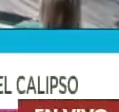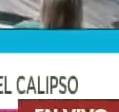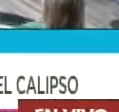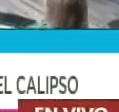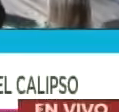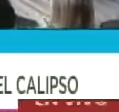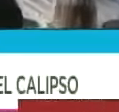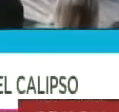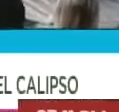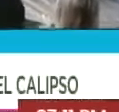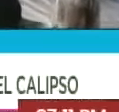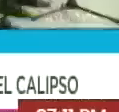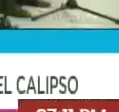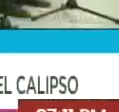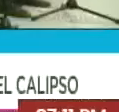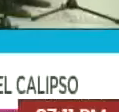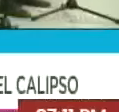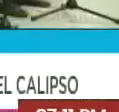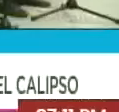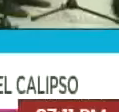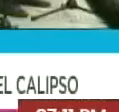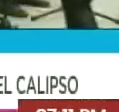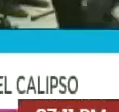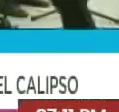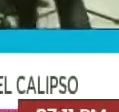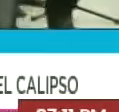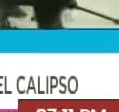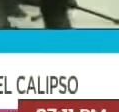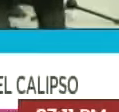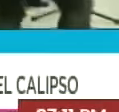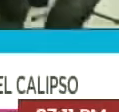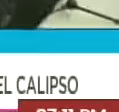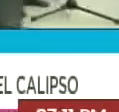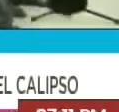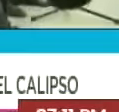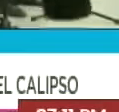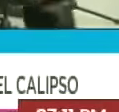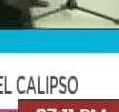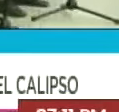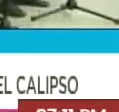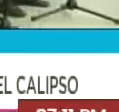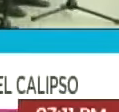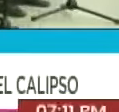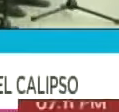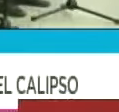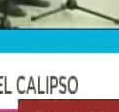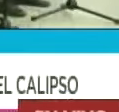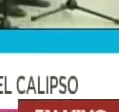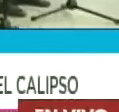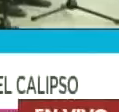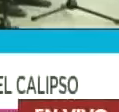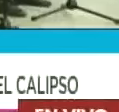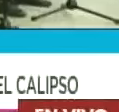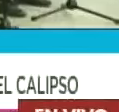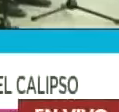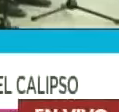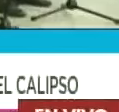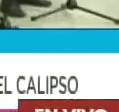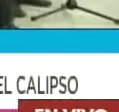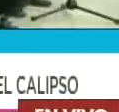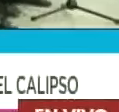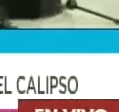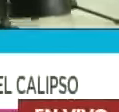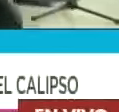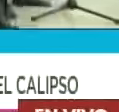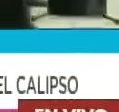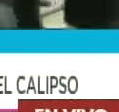Ay, ay, ay, ay, ay, Cecilia, ay, ay, ay, ay, ay, ay, ay, ay, ay, ay, ay, ay, ay,